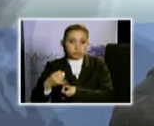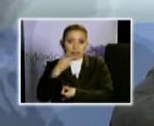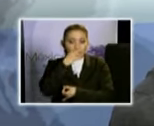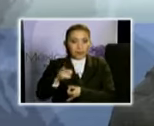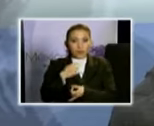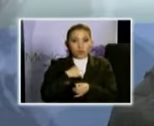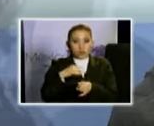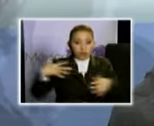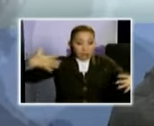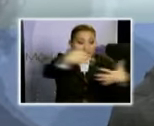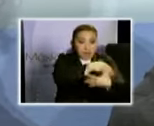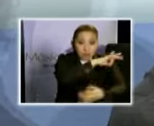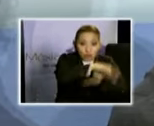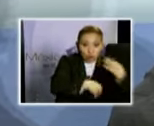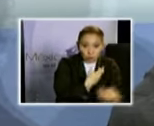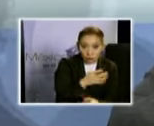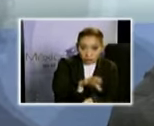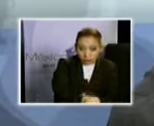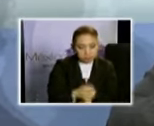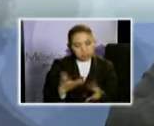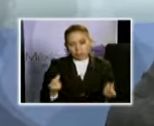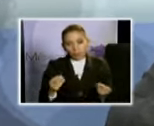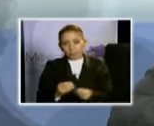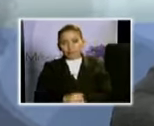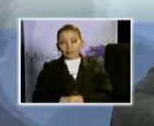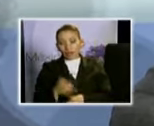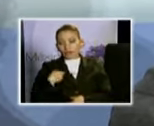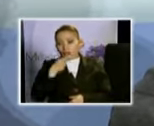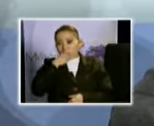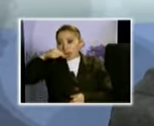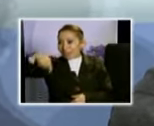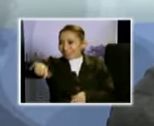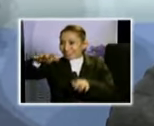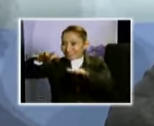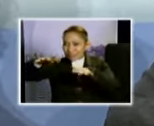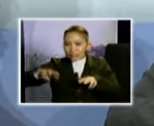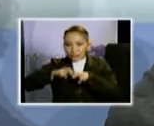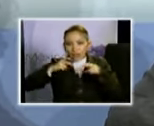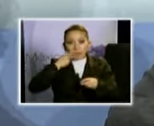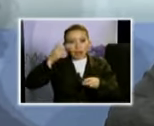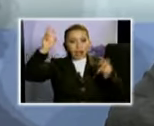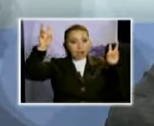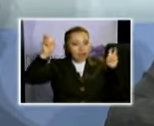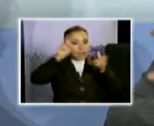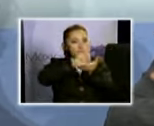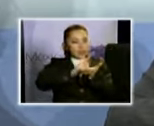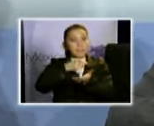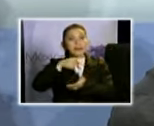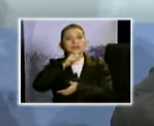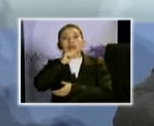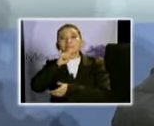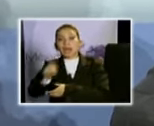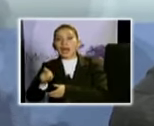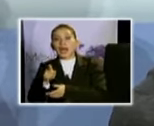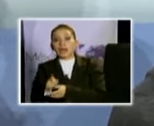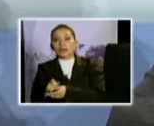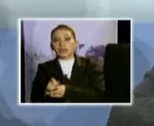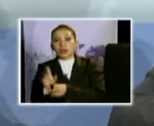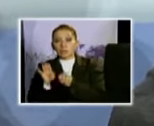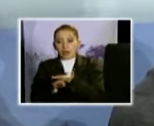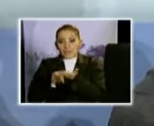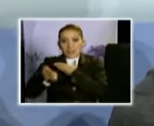aquí. Bueno, pero yo diría que, y este panel habla de droga, pero habla también de prevención